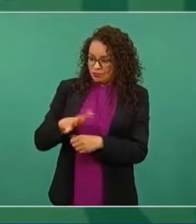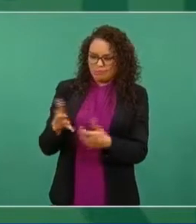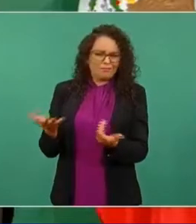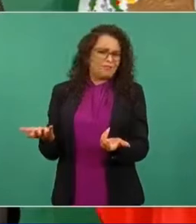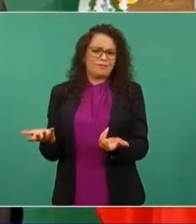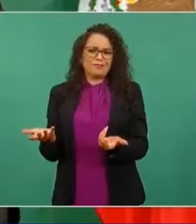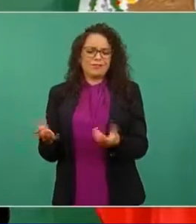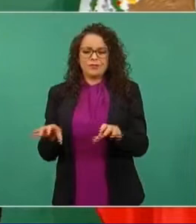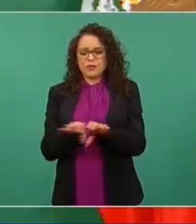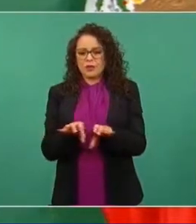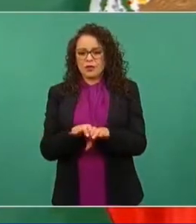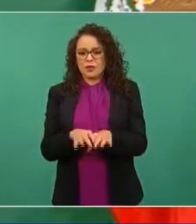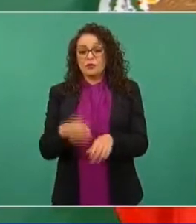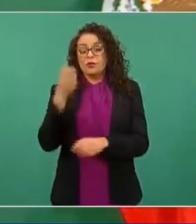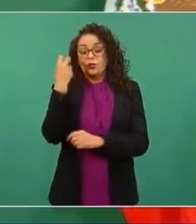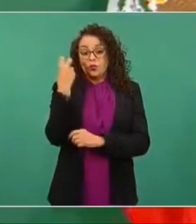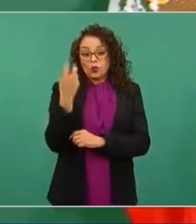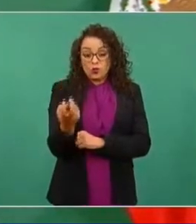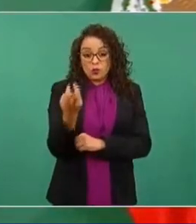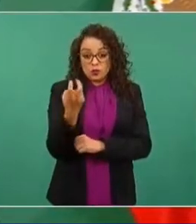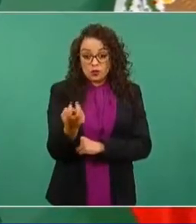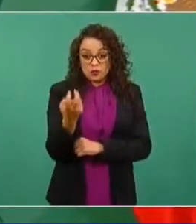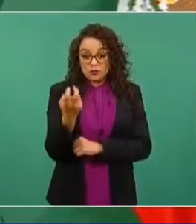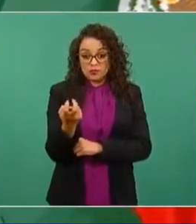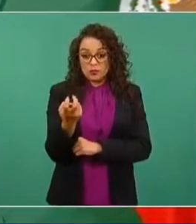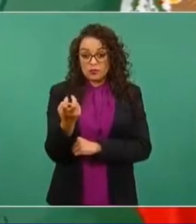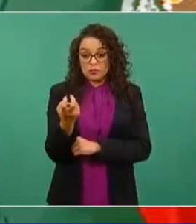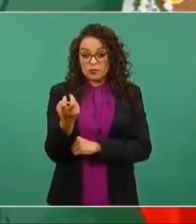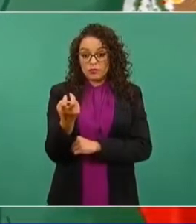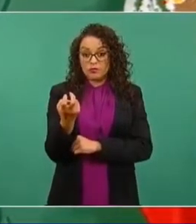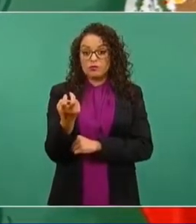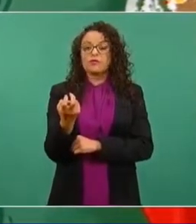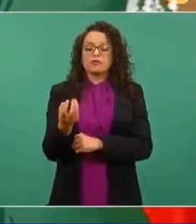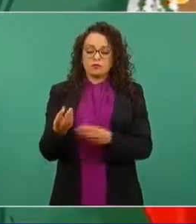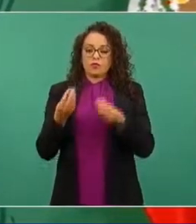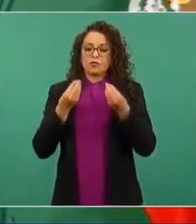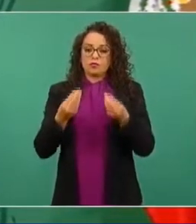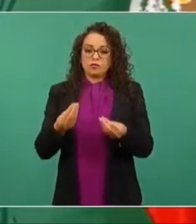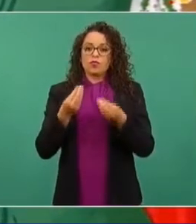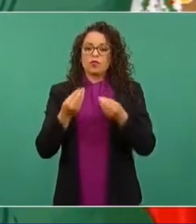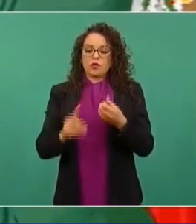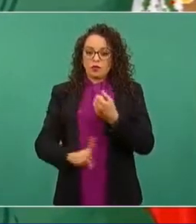Entonces, por eso los niveles de violencia,